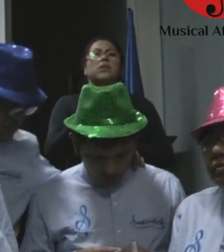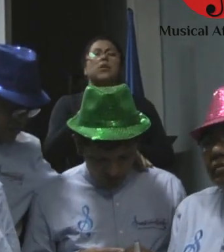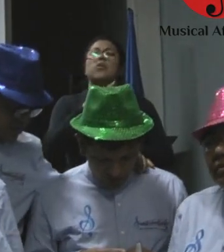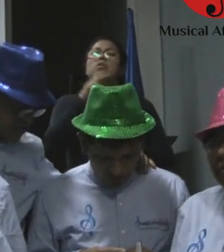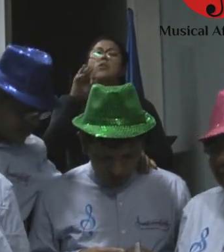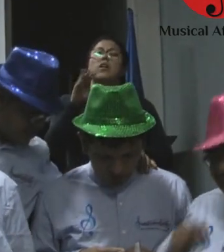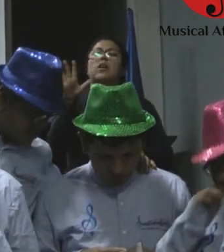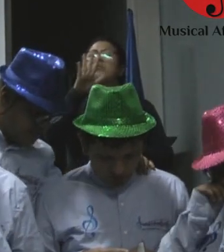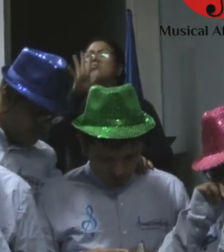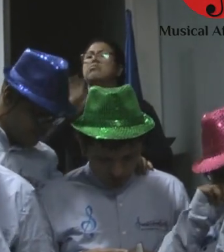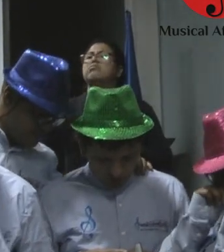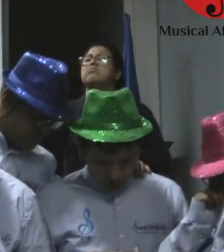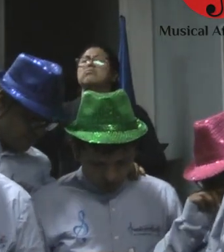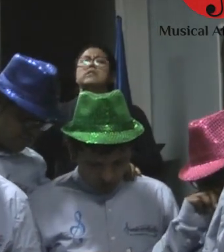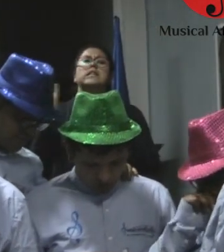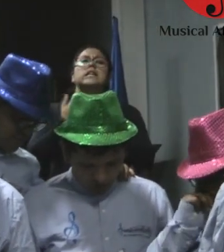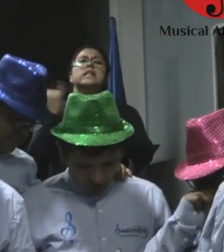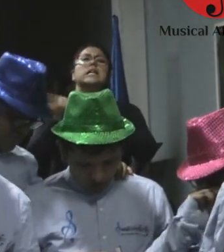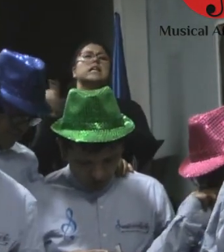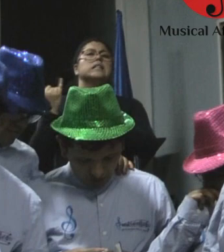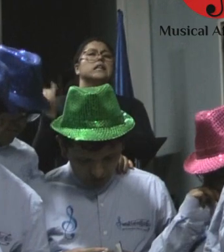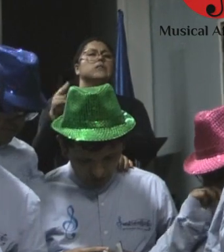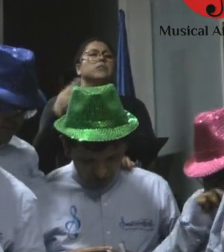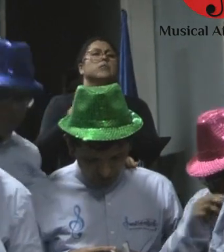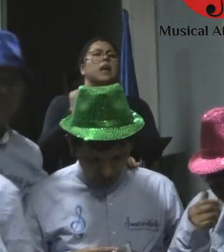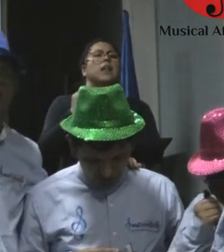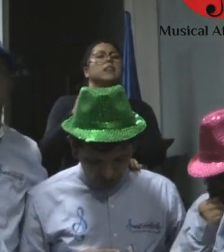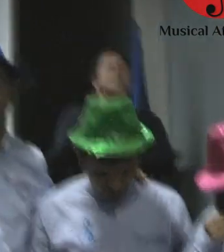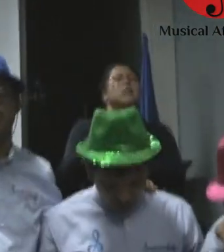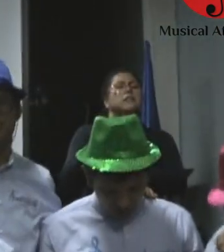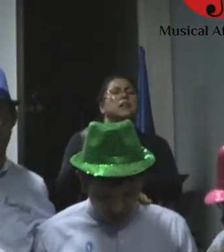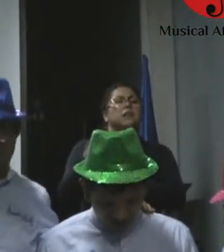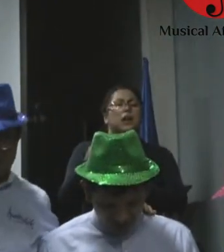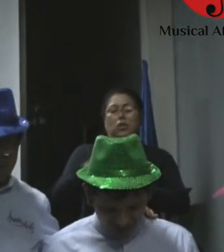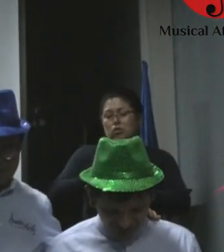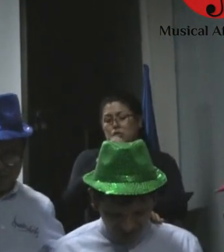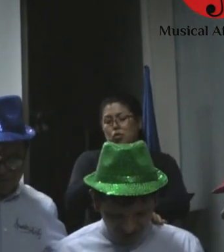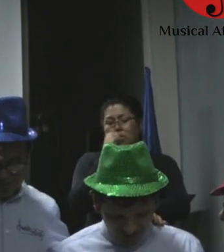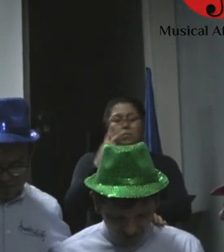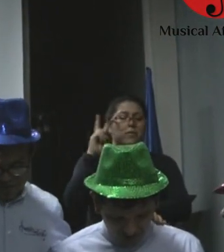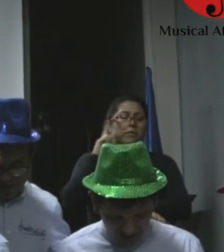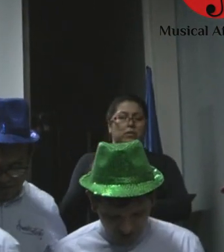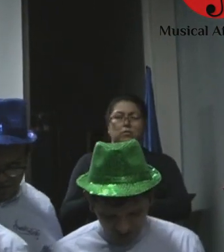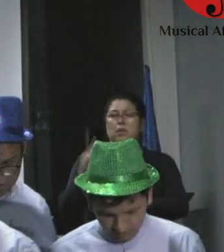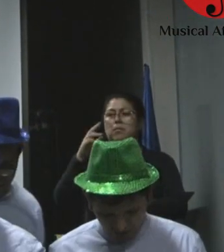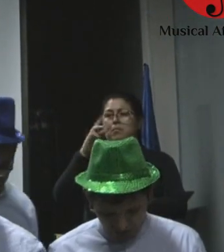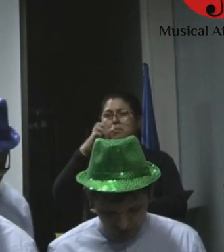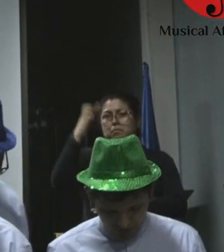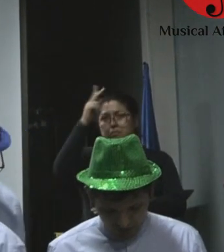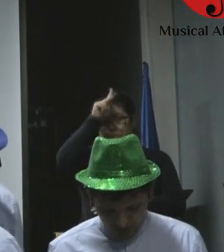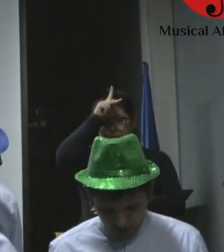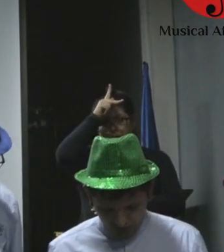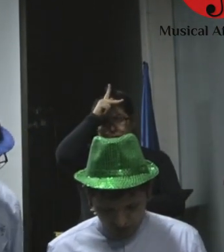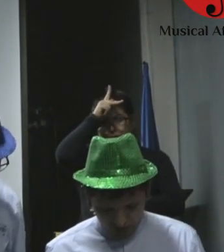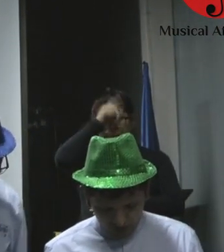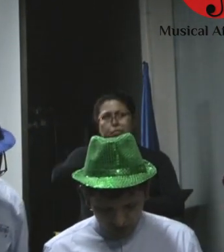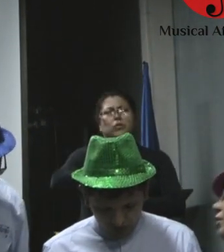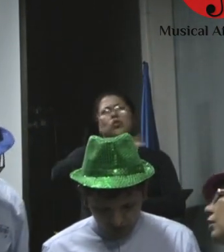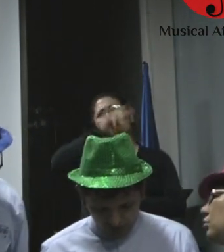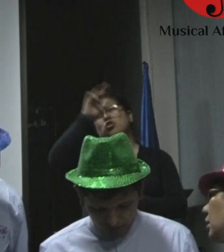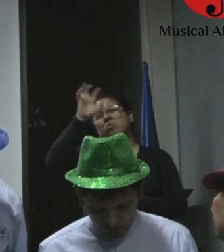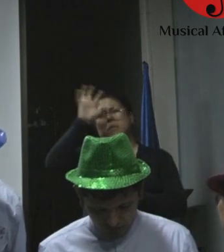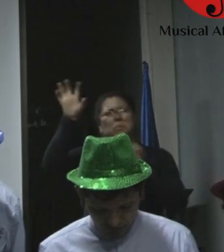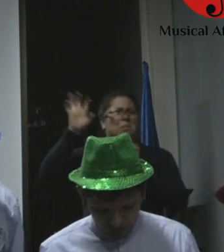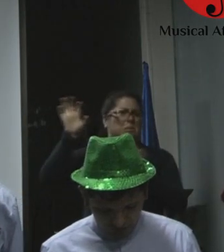otras Antillas, y en Colombia, y en Venezuela y Perú, y otros países